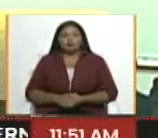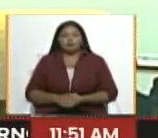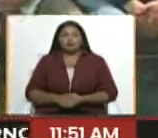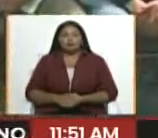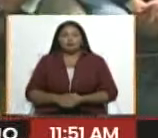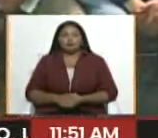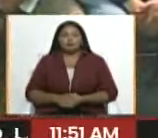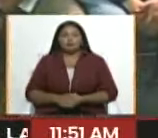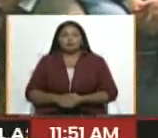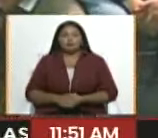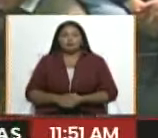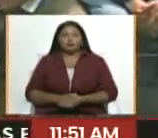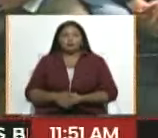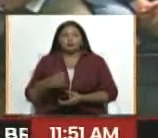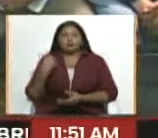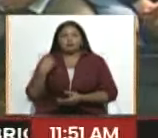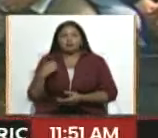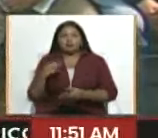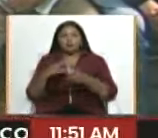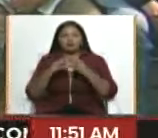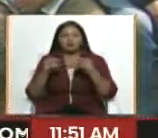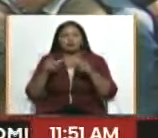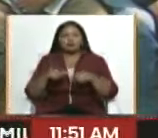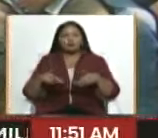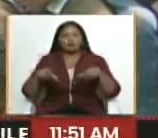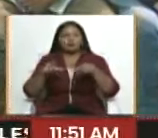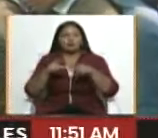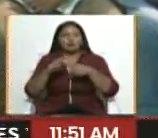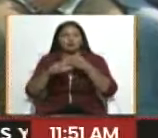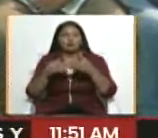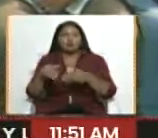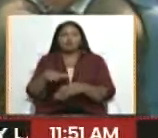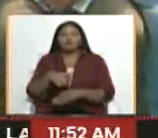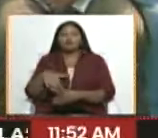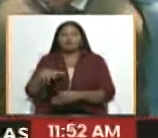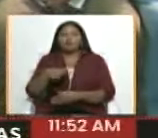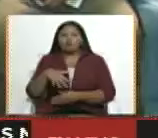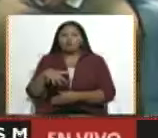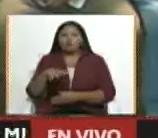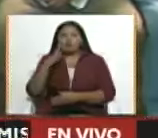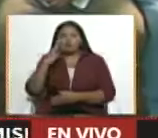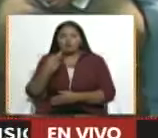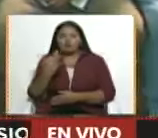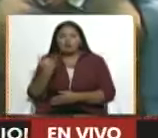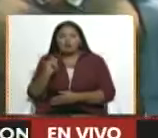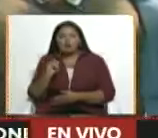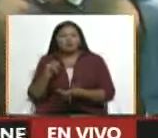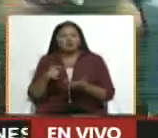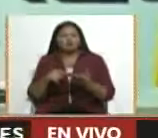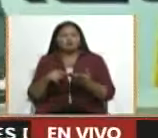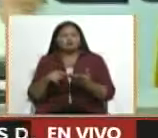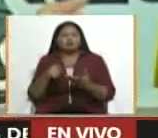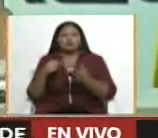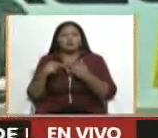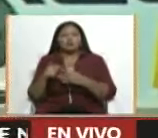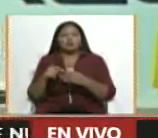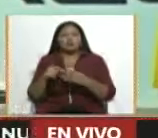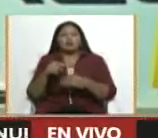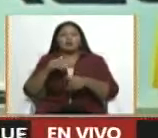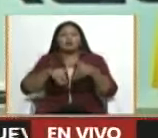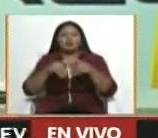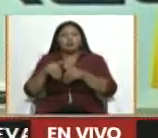tendrán todos los sitios donde existirá una máquina electoral. Por